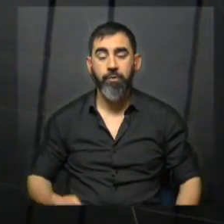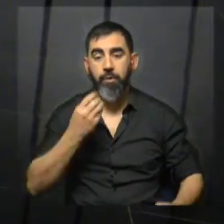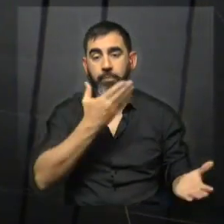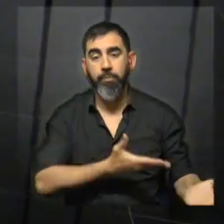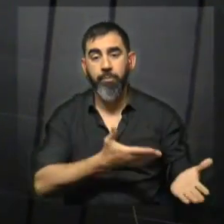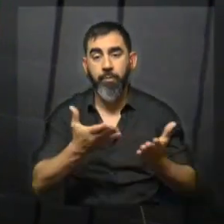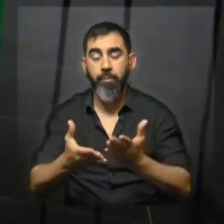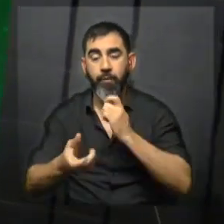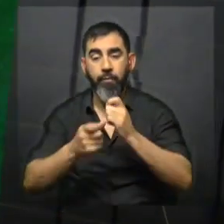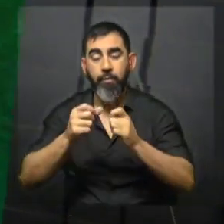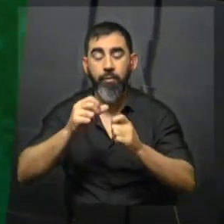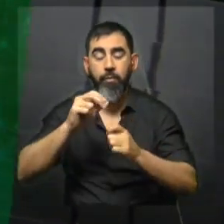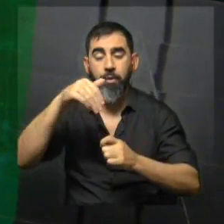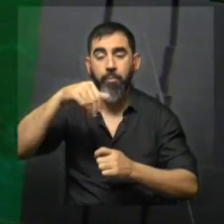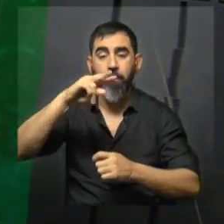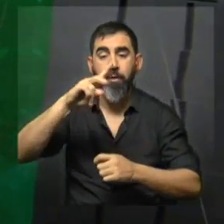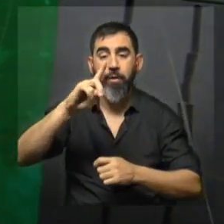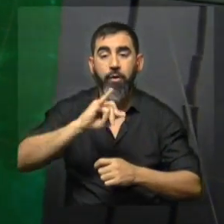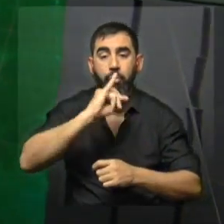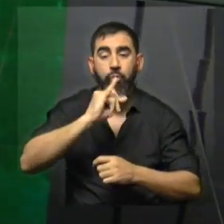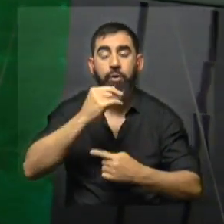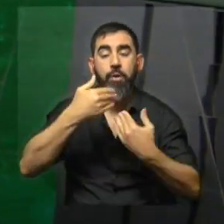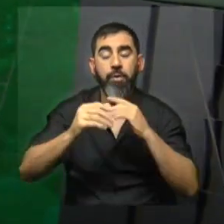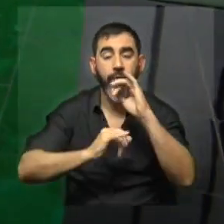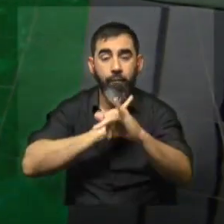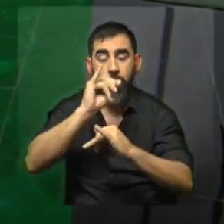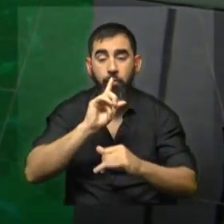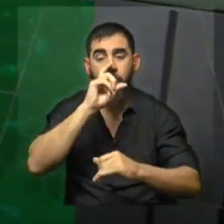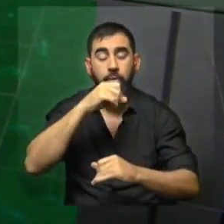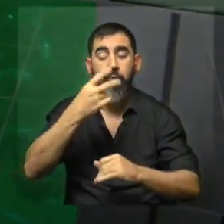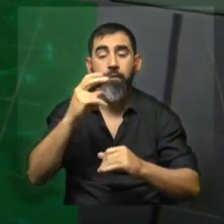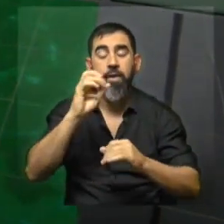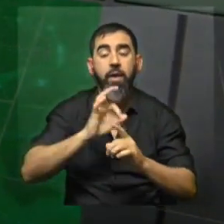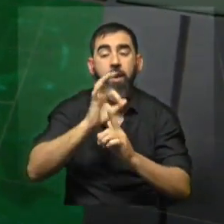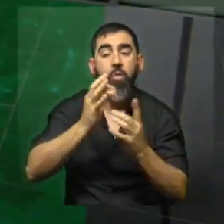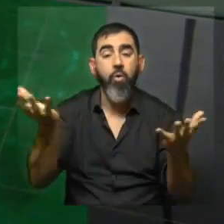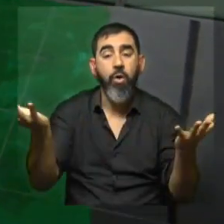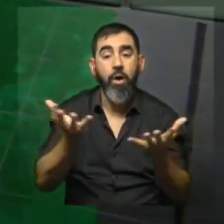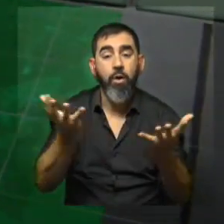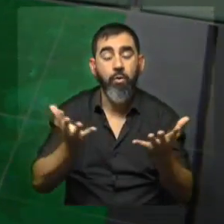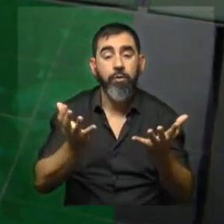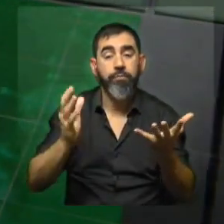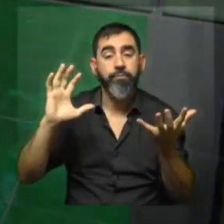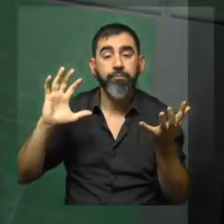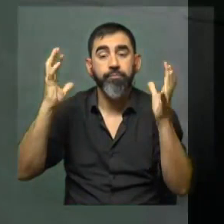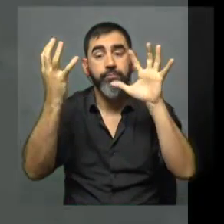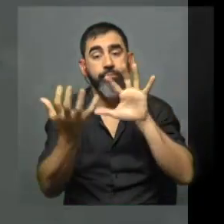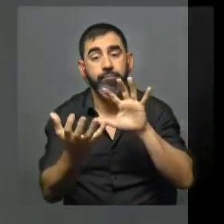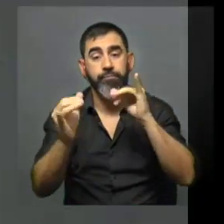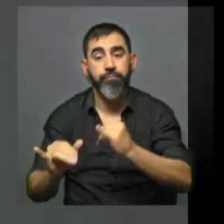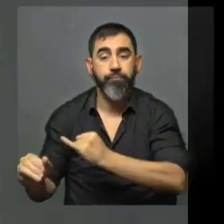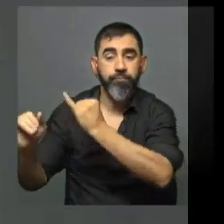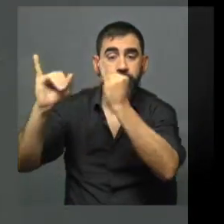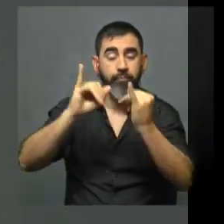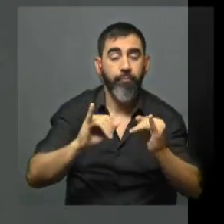Bienvenidas, bienvenidos a MBD Noticias. Comenzamos con la información desde Montevideo con 20 grados a esta hora y según Inumet va a seguir